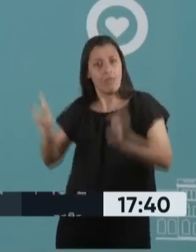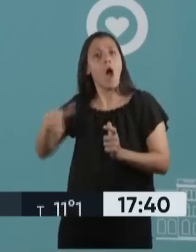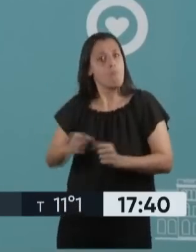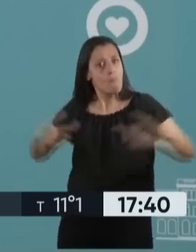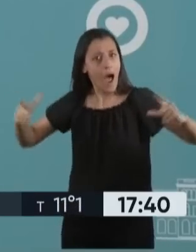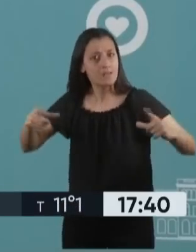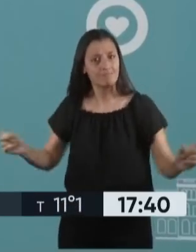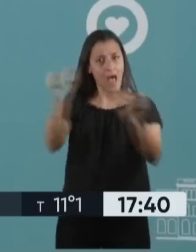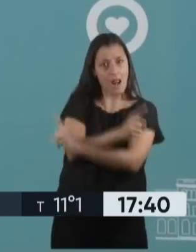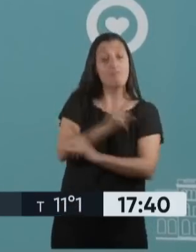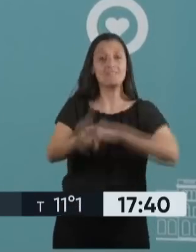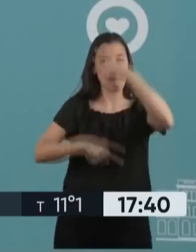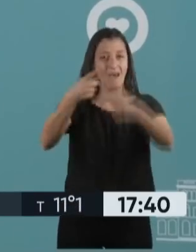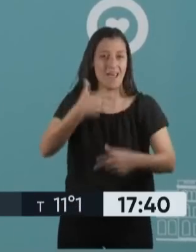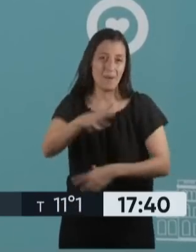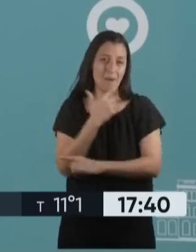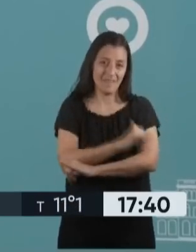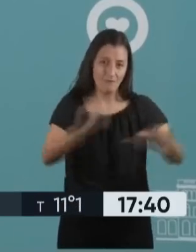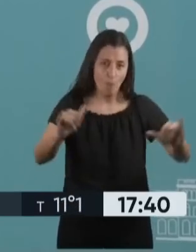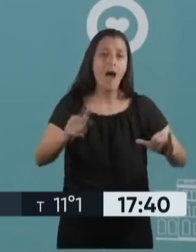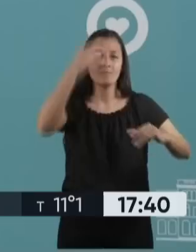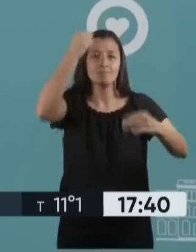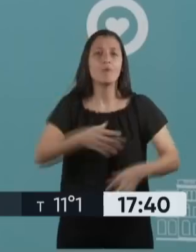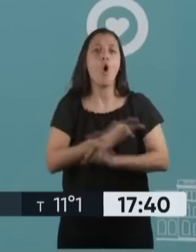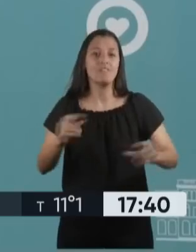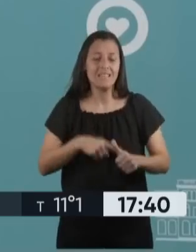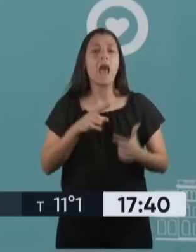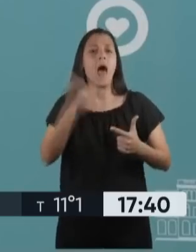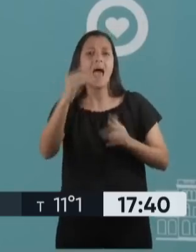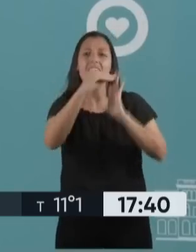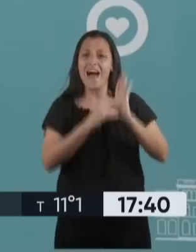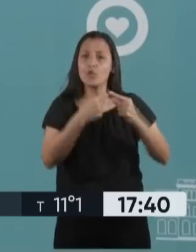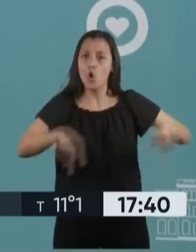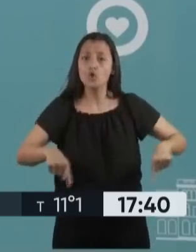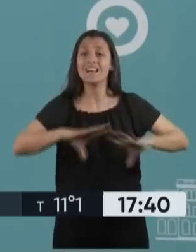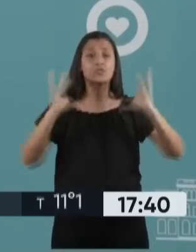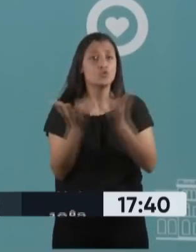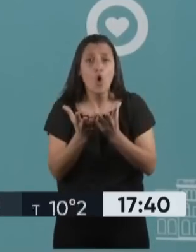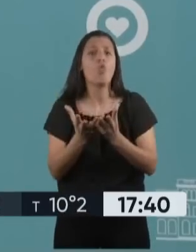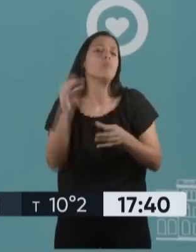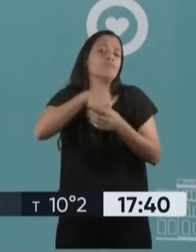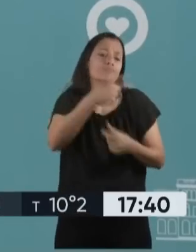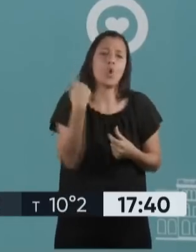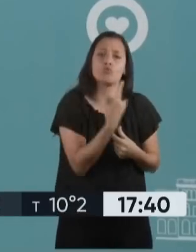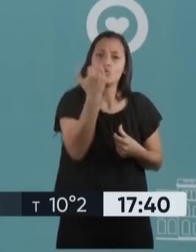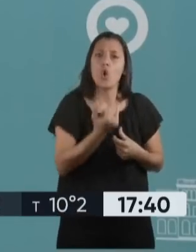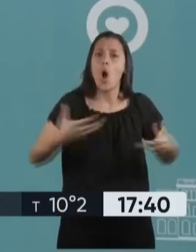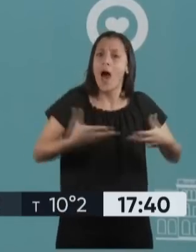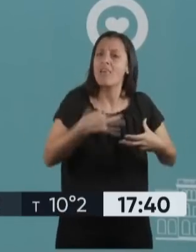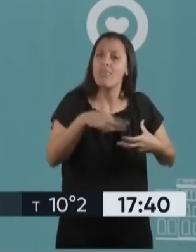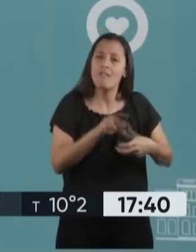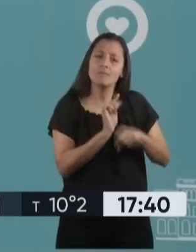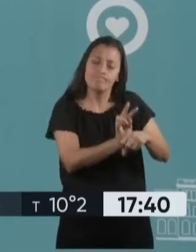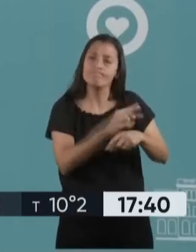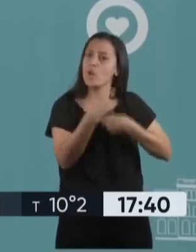mañana, pero que ya sabemos que nos van a dar esos números y esos datos. Así que todo esto forma parte de un plan que hay que sostener y en el